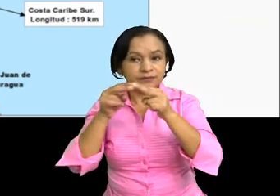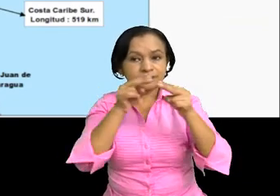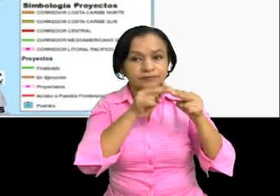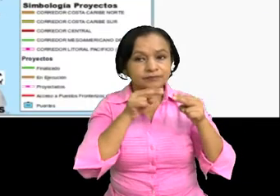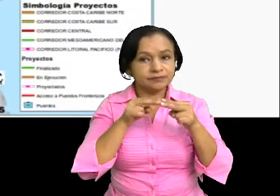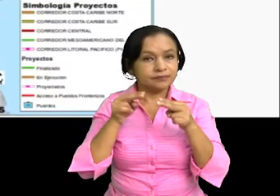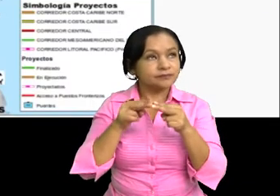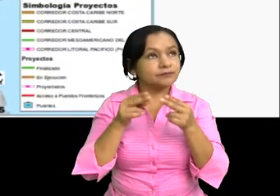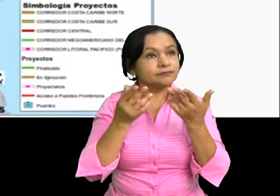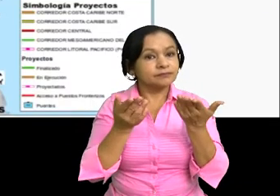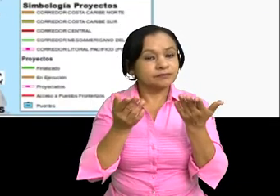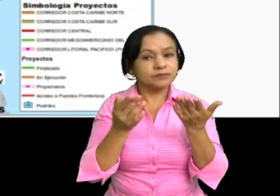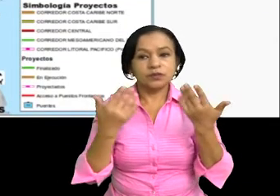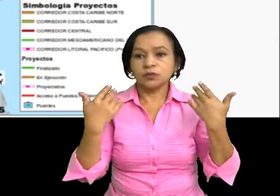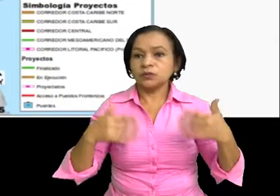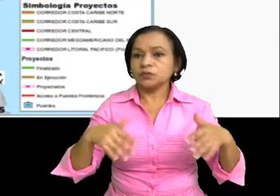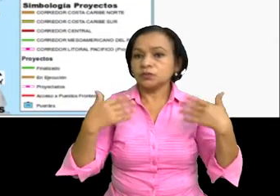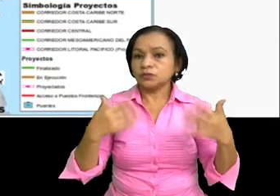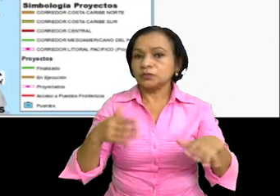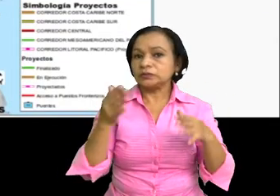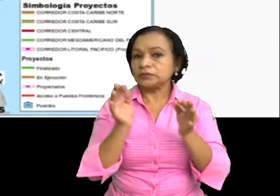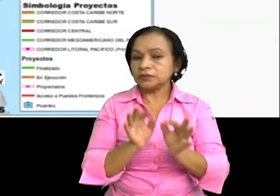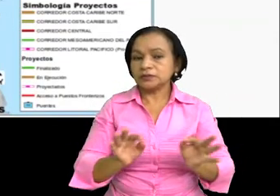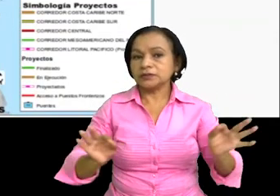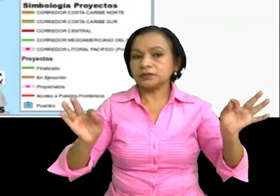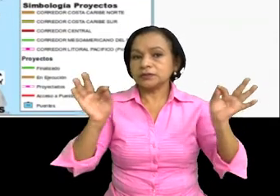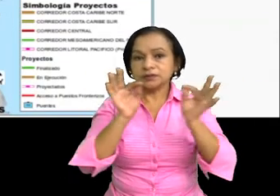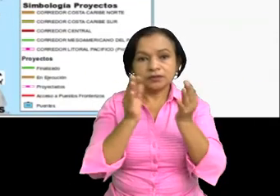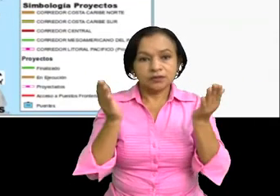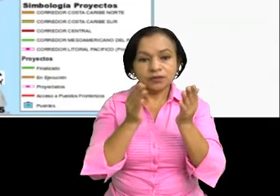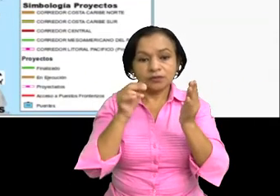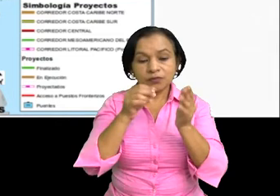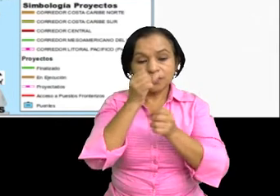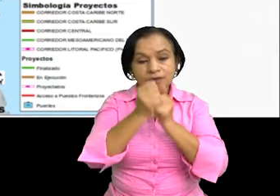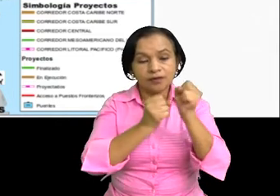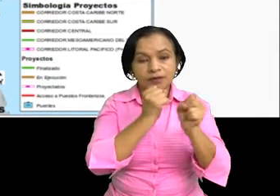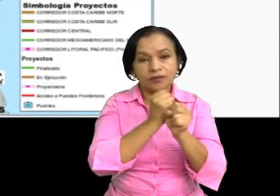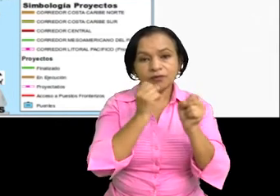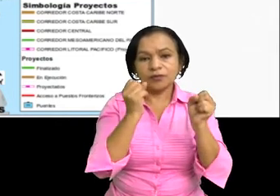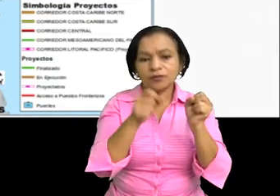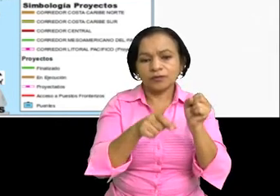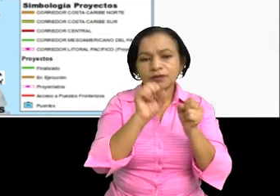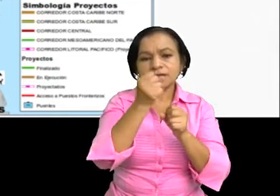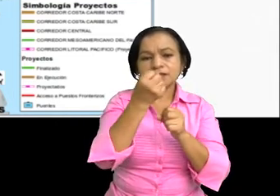Es increíble que en pleno siglo XX